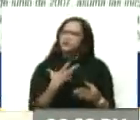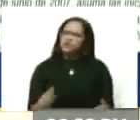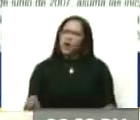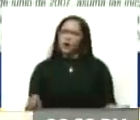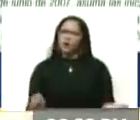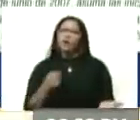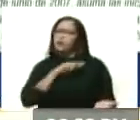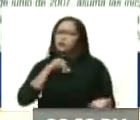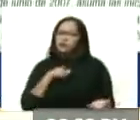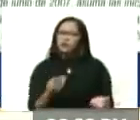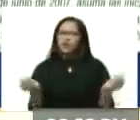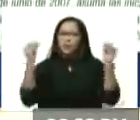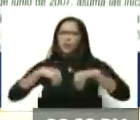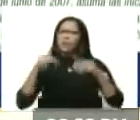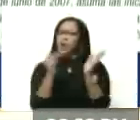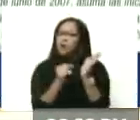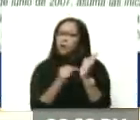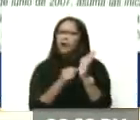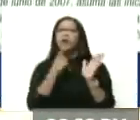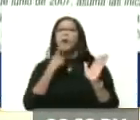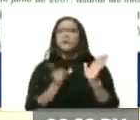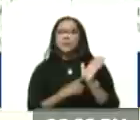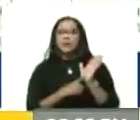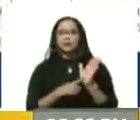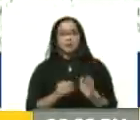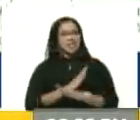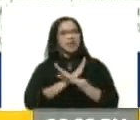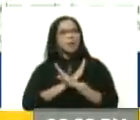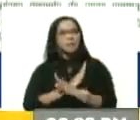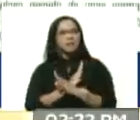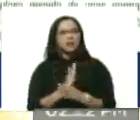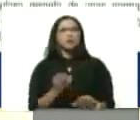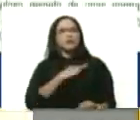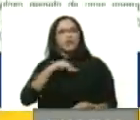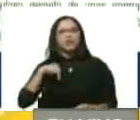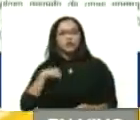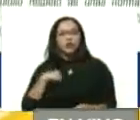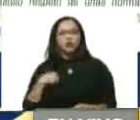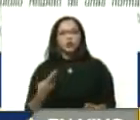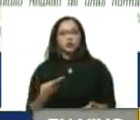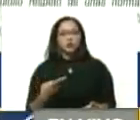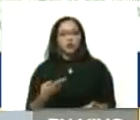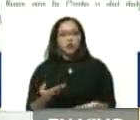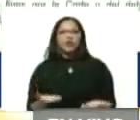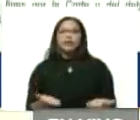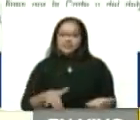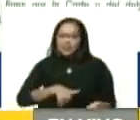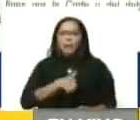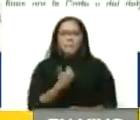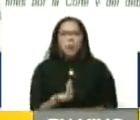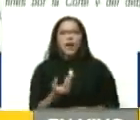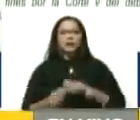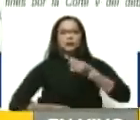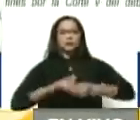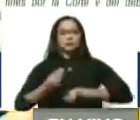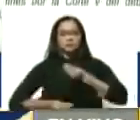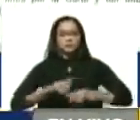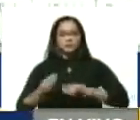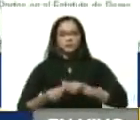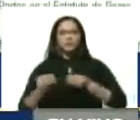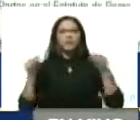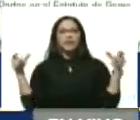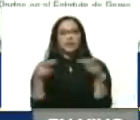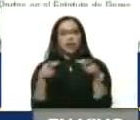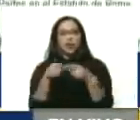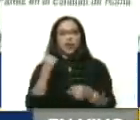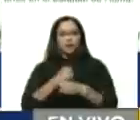de imposible cumplimiento, impidiendo que se pueda realizar esta reunión